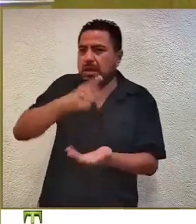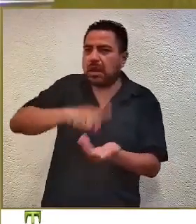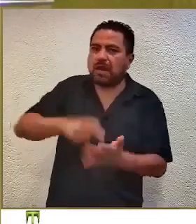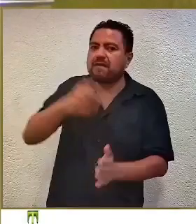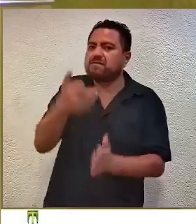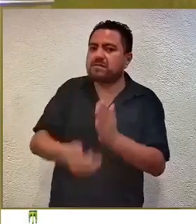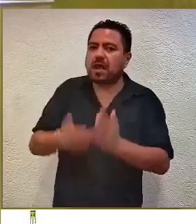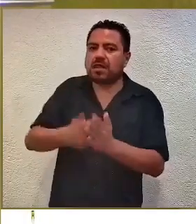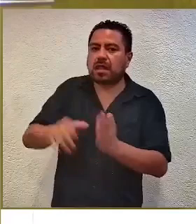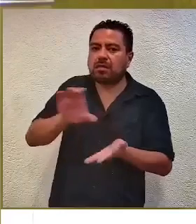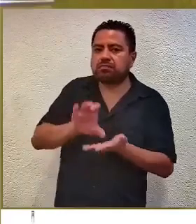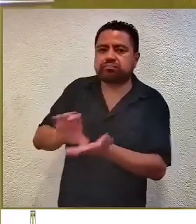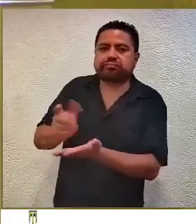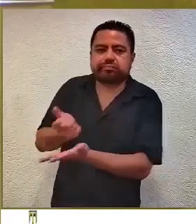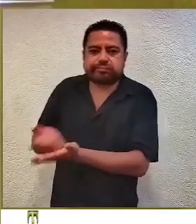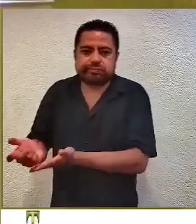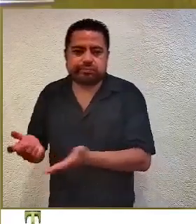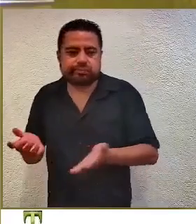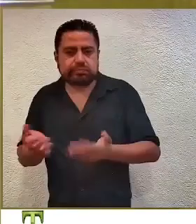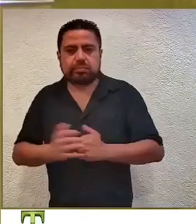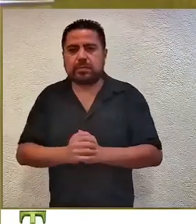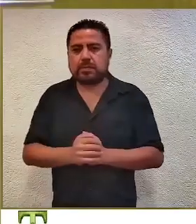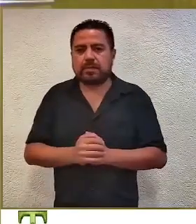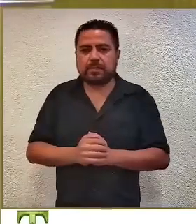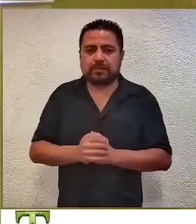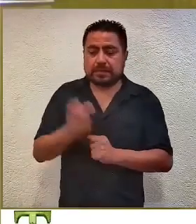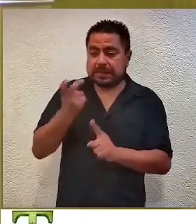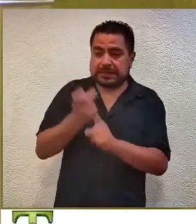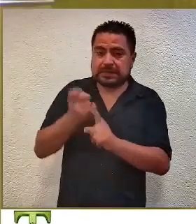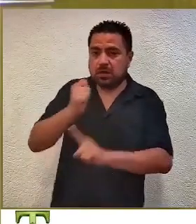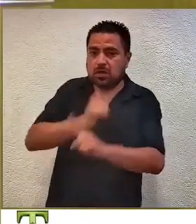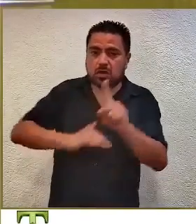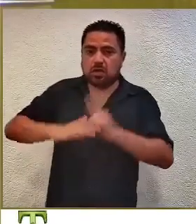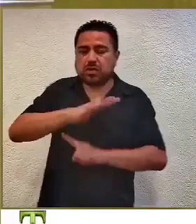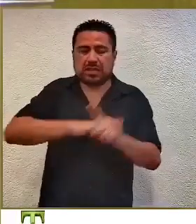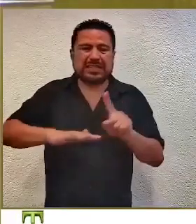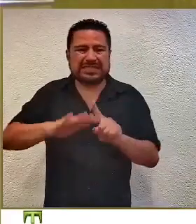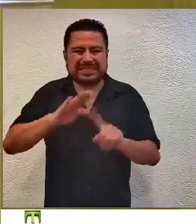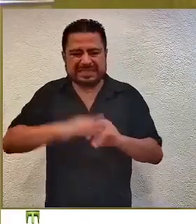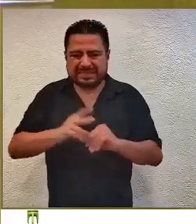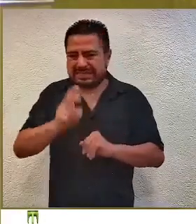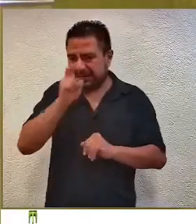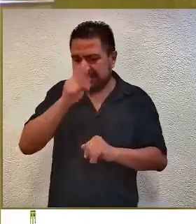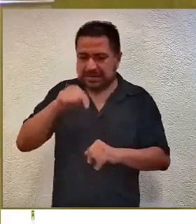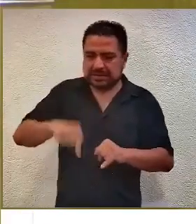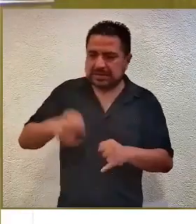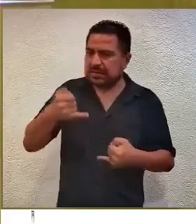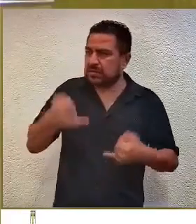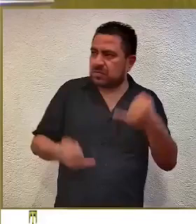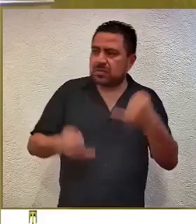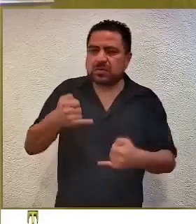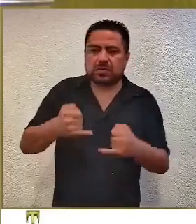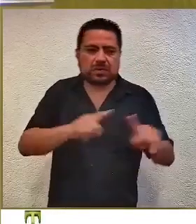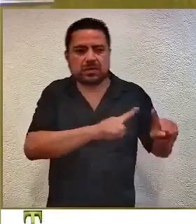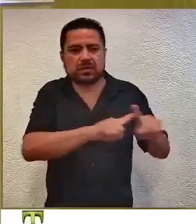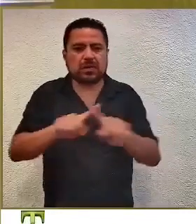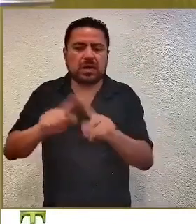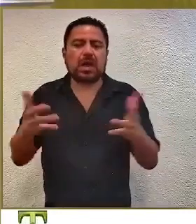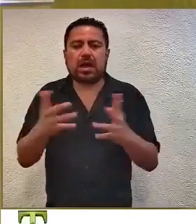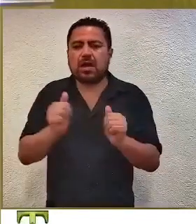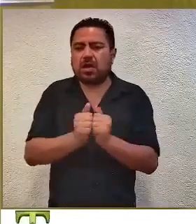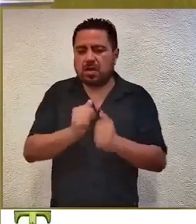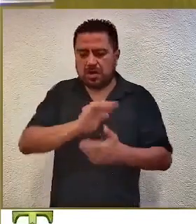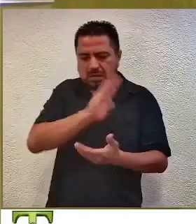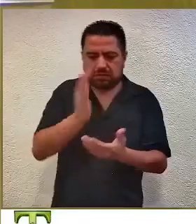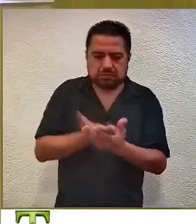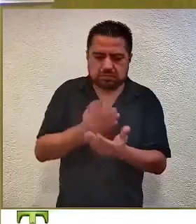de salario respectivo. En ese contexto del análisis exhaustivo de este órgano jurisdiccional realizó el universo probatorio que obra en el